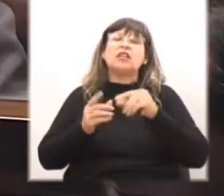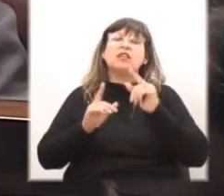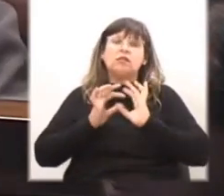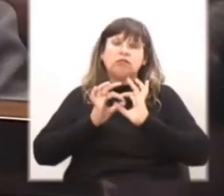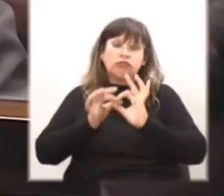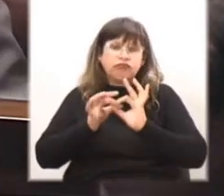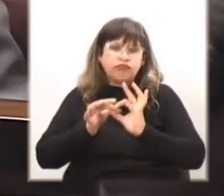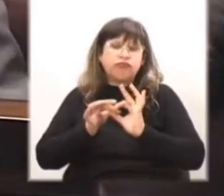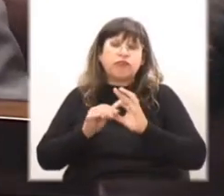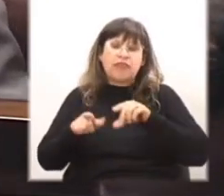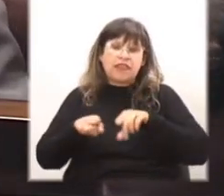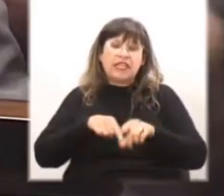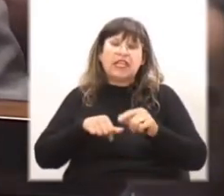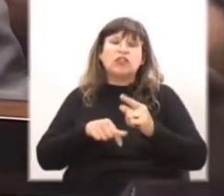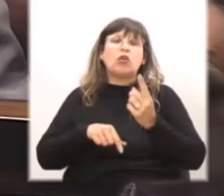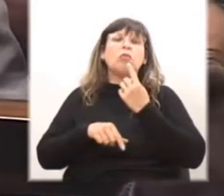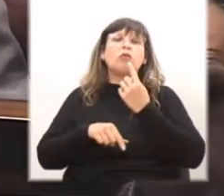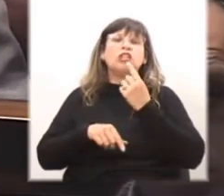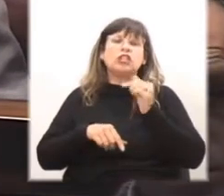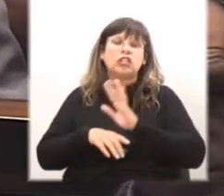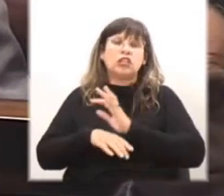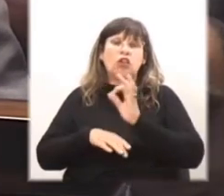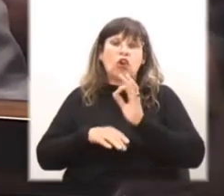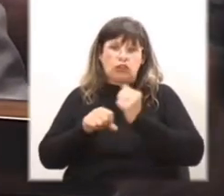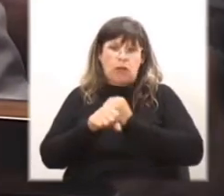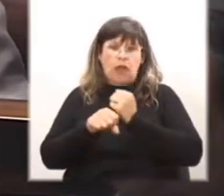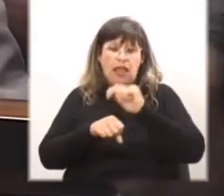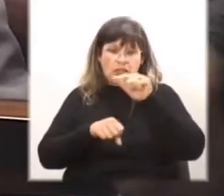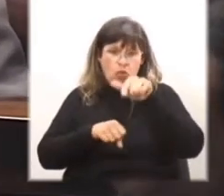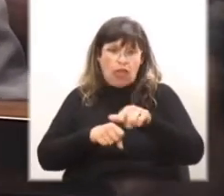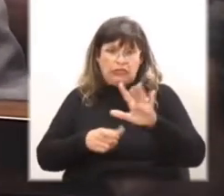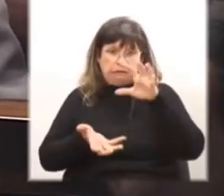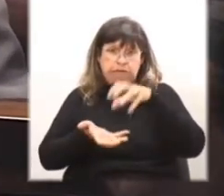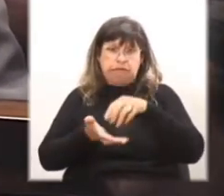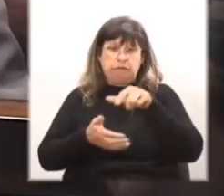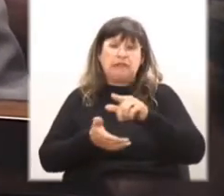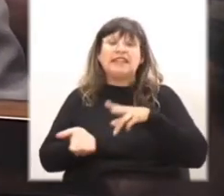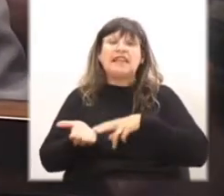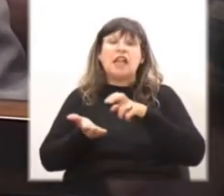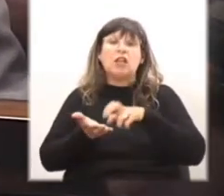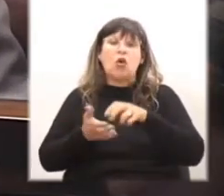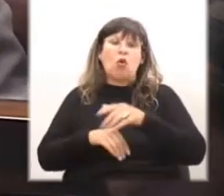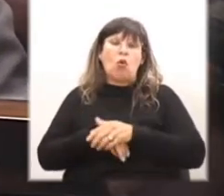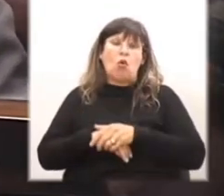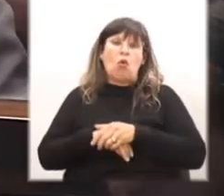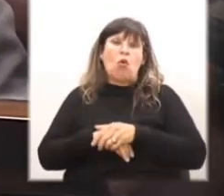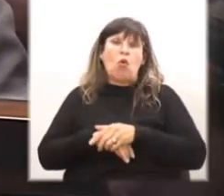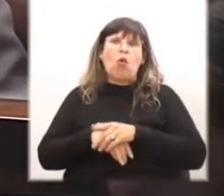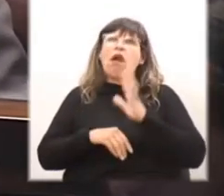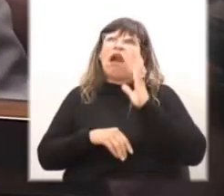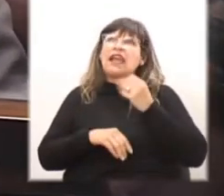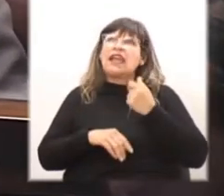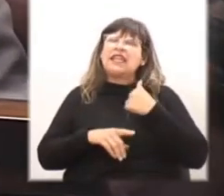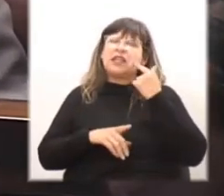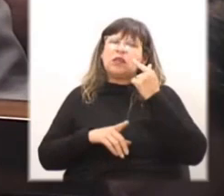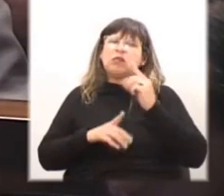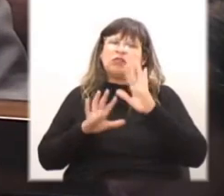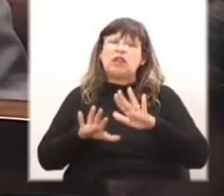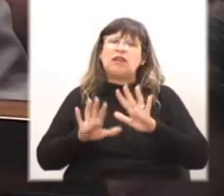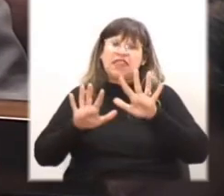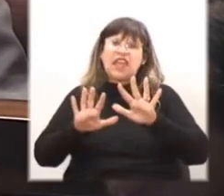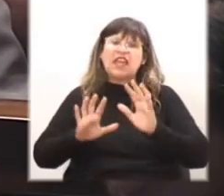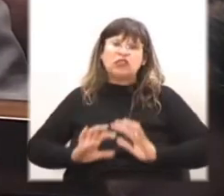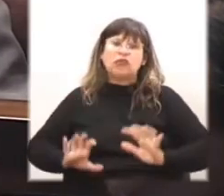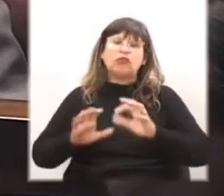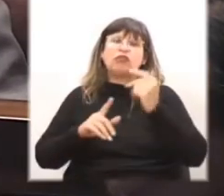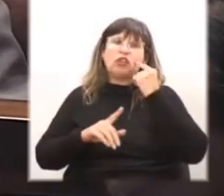vínculos políticos trabajando en CTM Salto Grande. Queremos saber sobre los nombramientos de los 10 funcionarios para